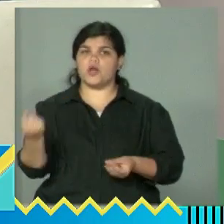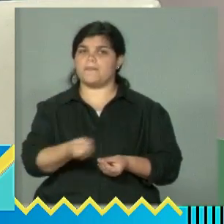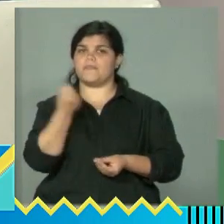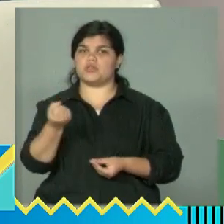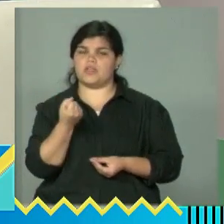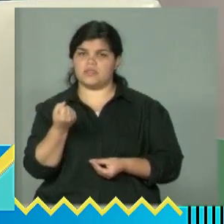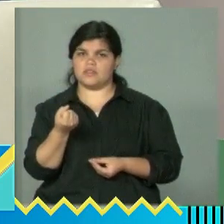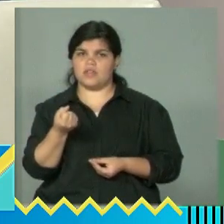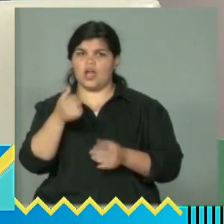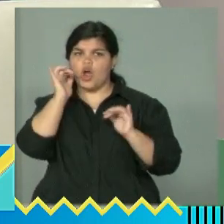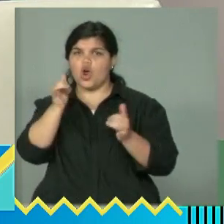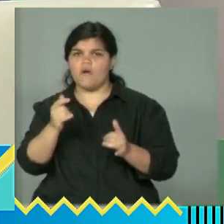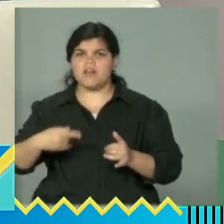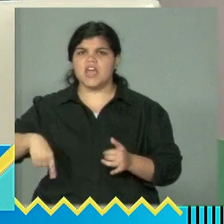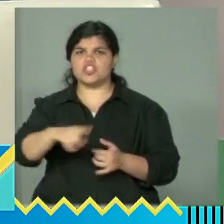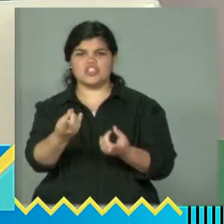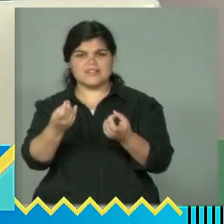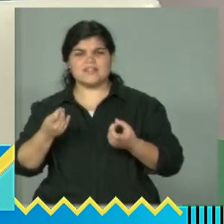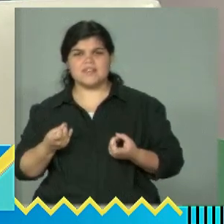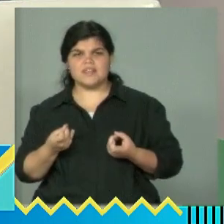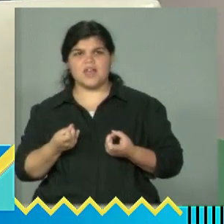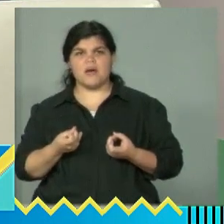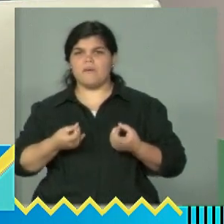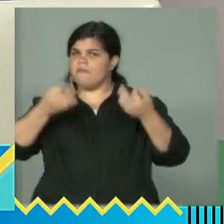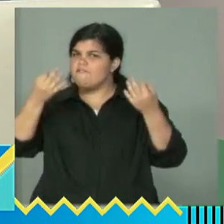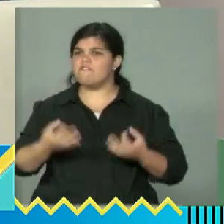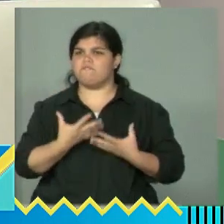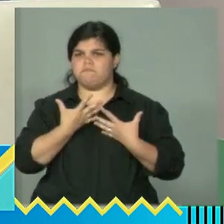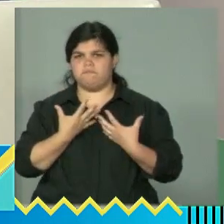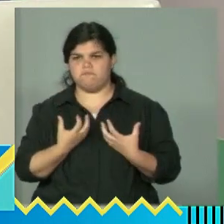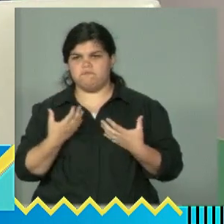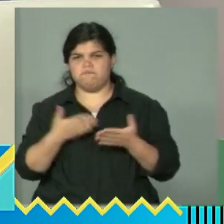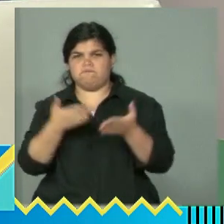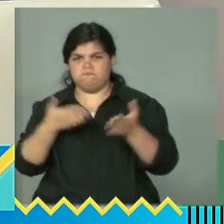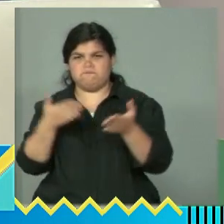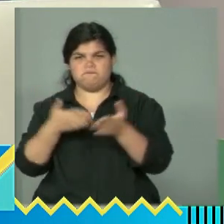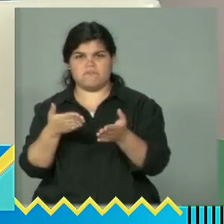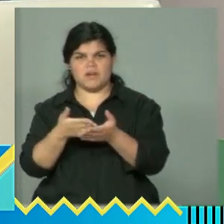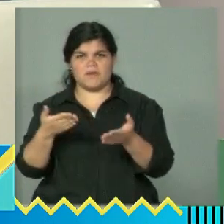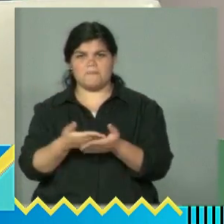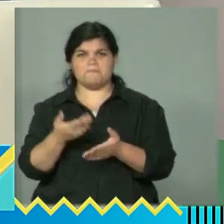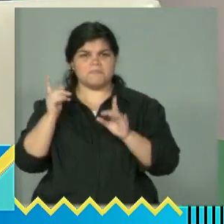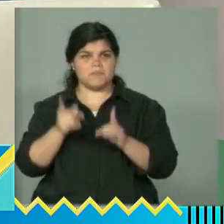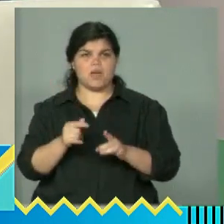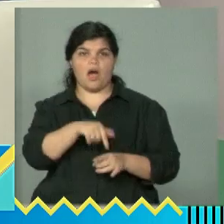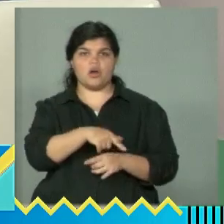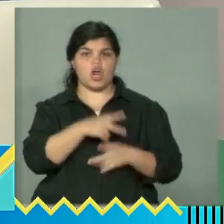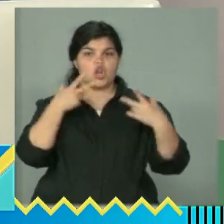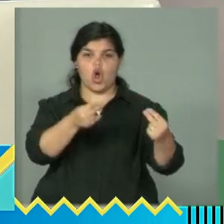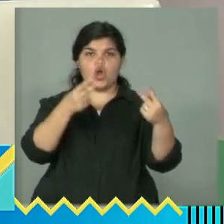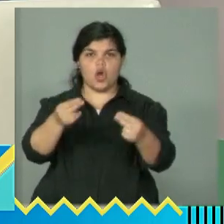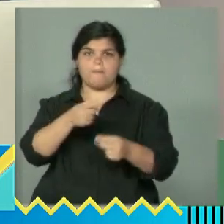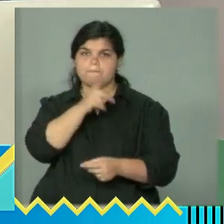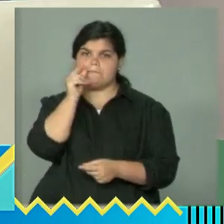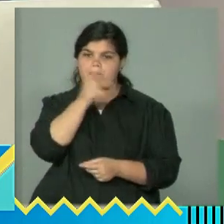poquito de frustración. De frustración desde lo bueno, ¿no? Porque hoy está mal visto que el padre le diga que no a aquello, que no,